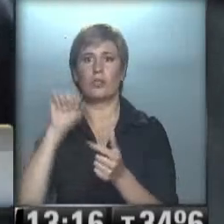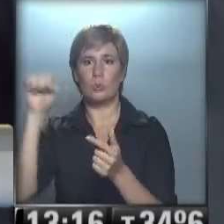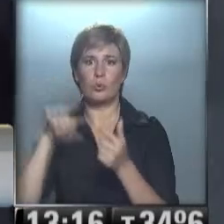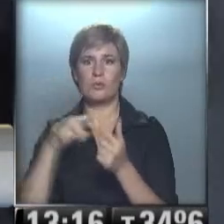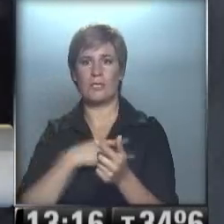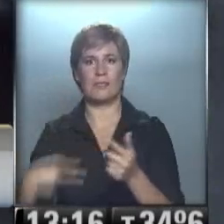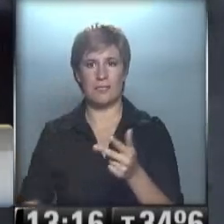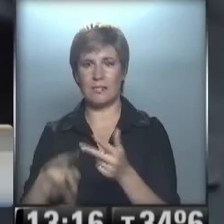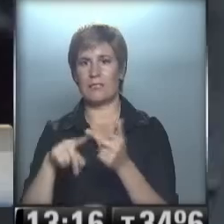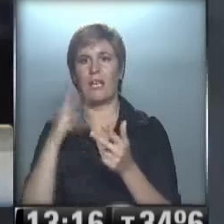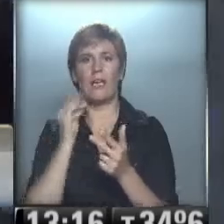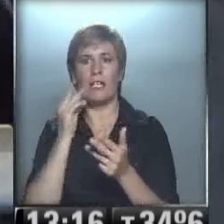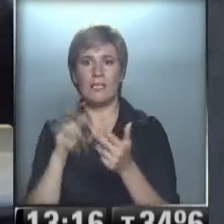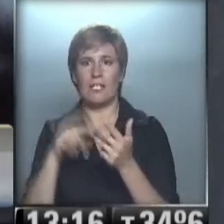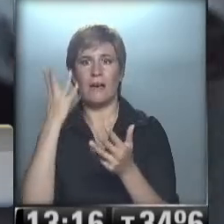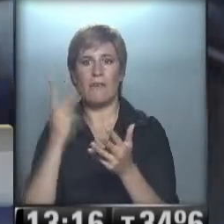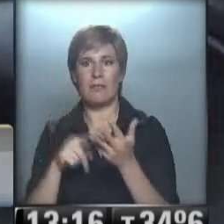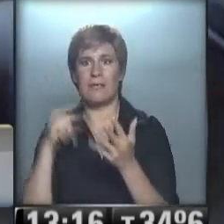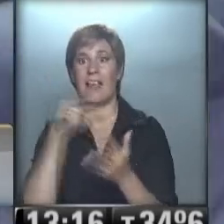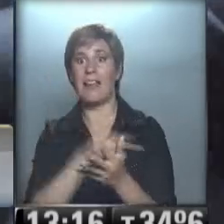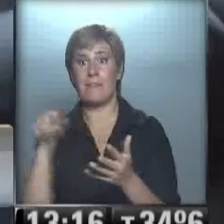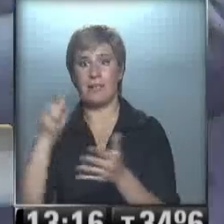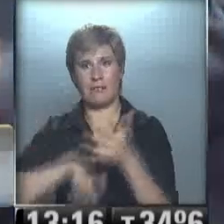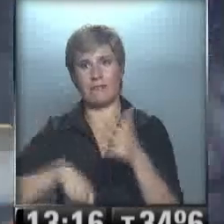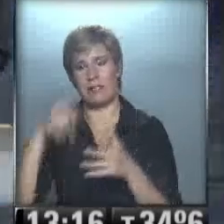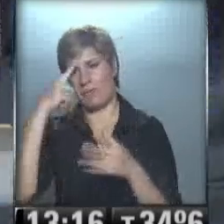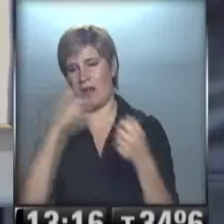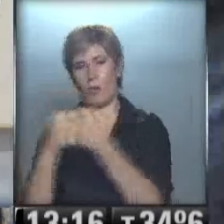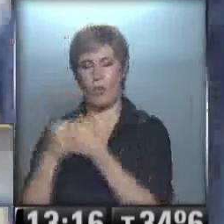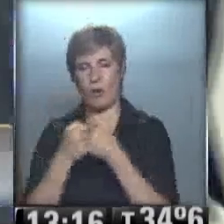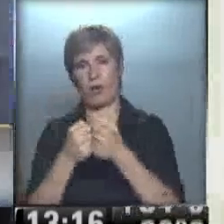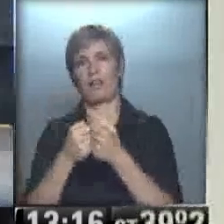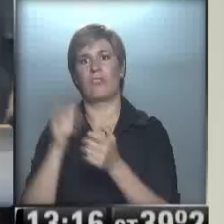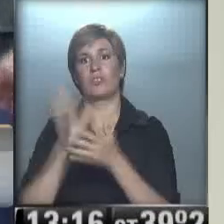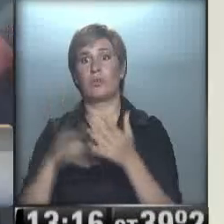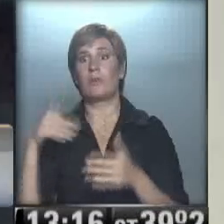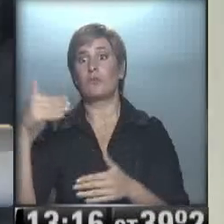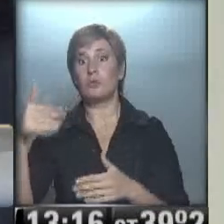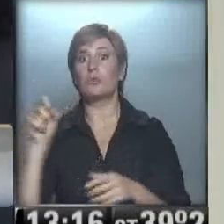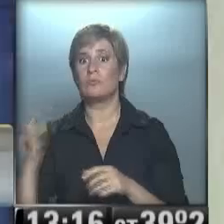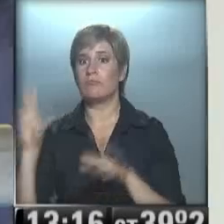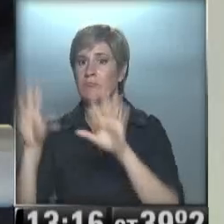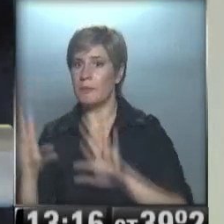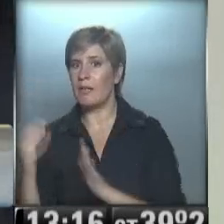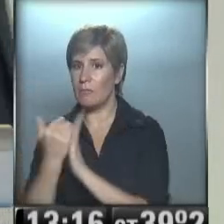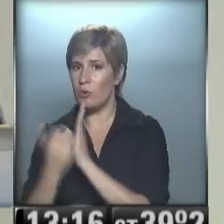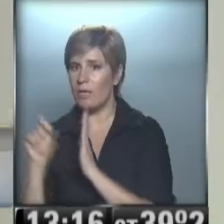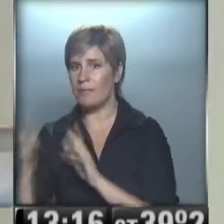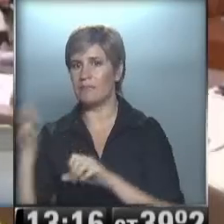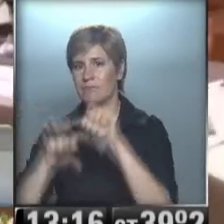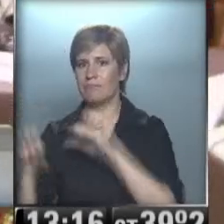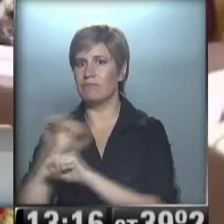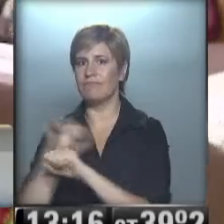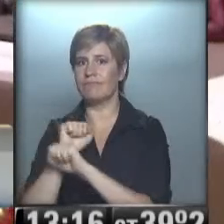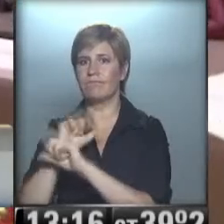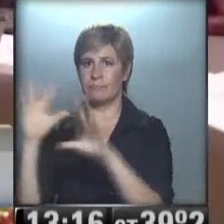el Reino Unido, Francia y Alemania con respecto al futuro de su programa nuclear. Estos países conforman